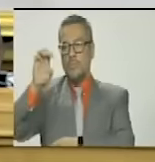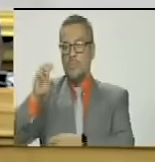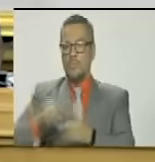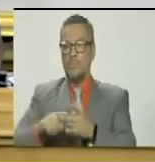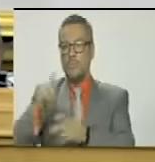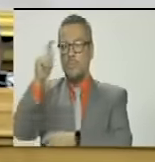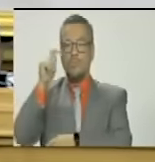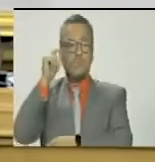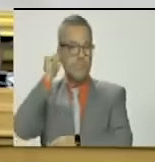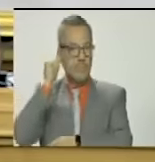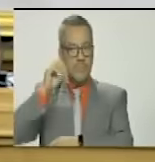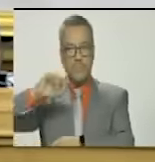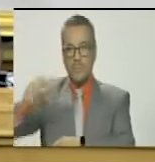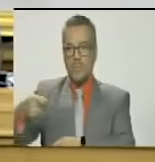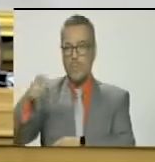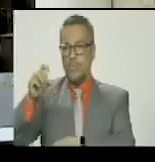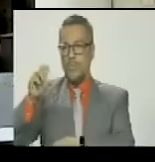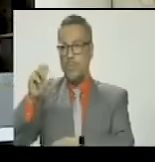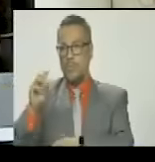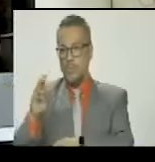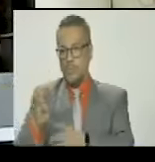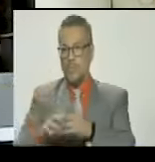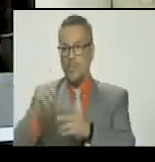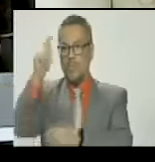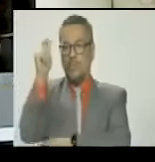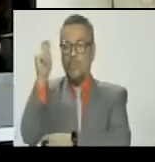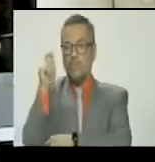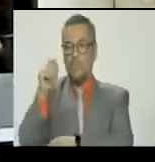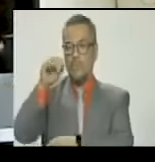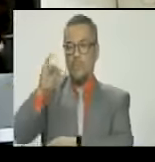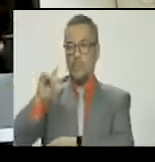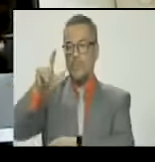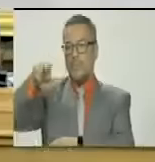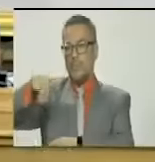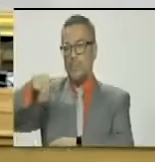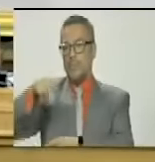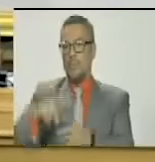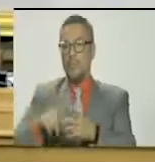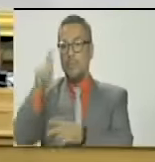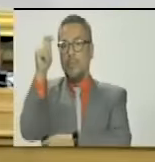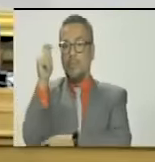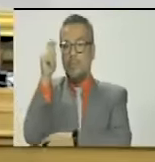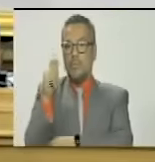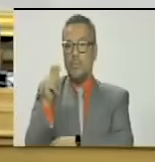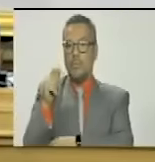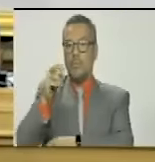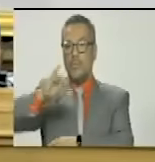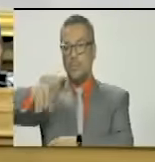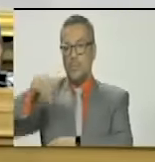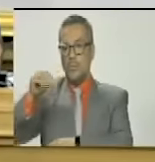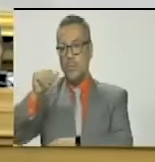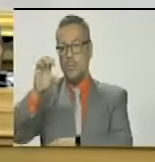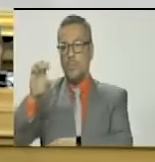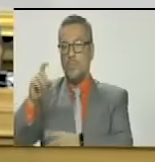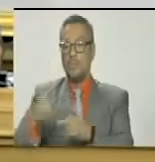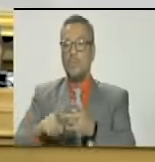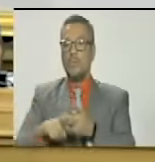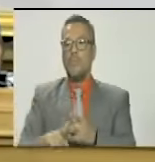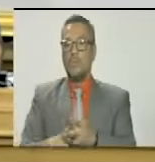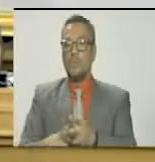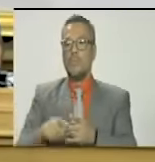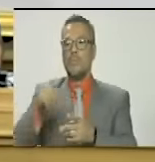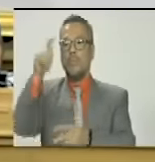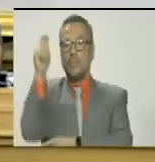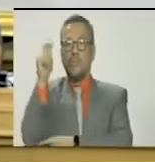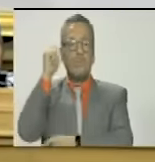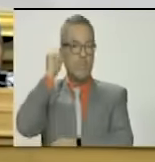Villarruel, la diputada Génesis Garbet, la diputada Ilenia Medina, el diputado José Gregorio Correa,